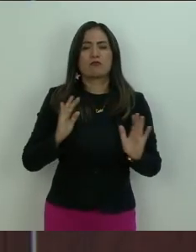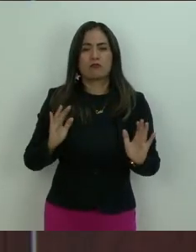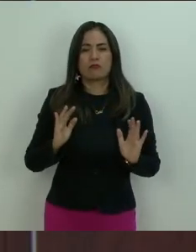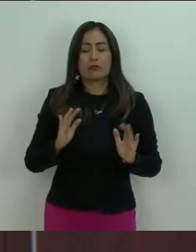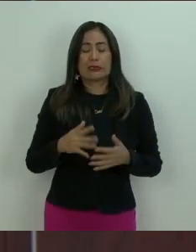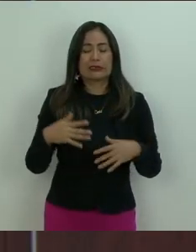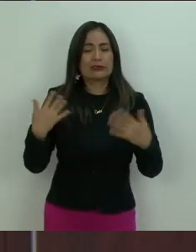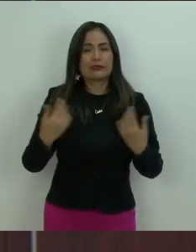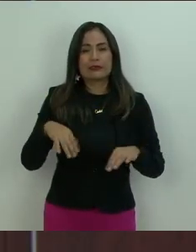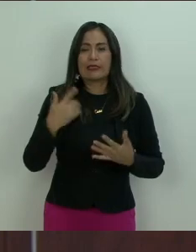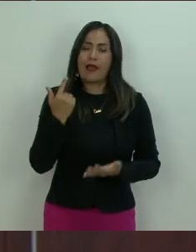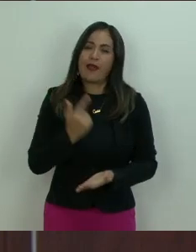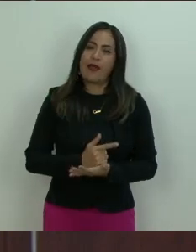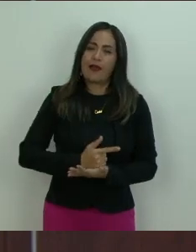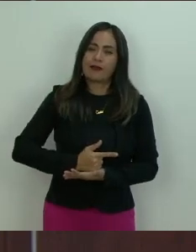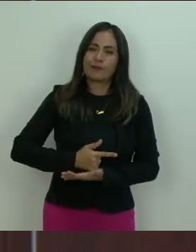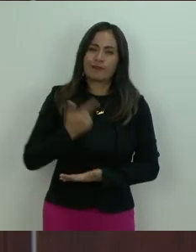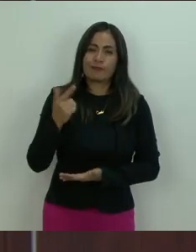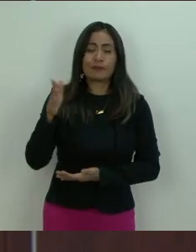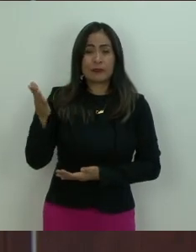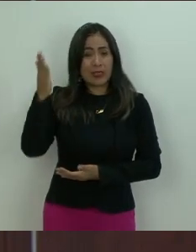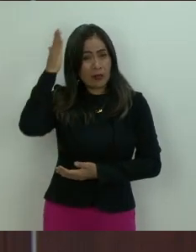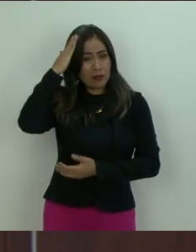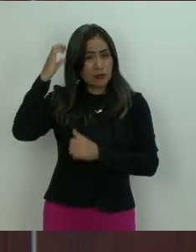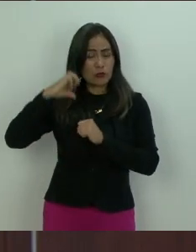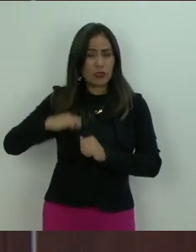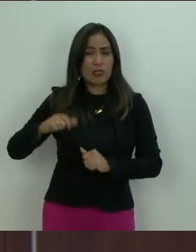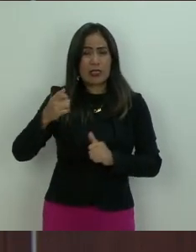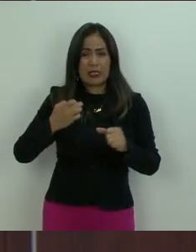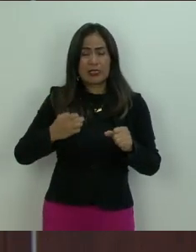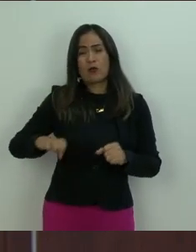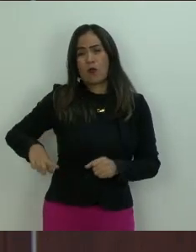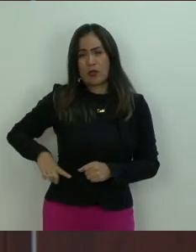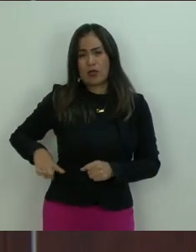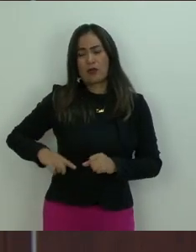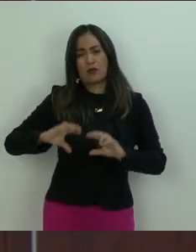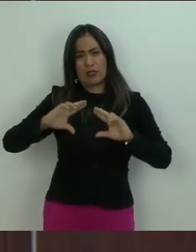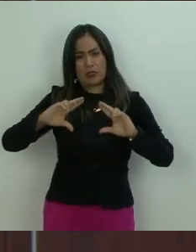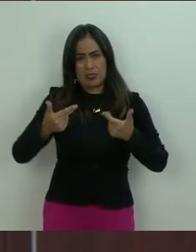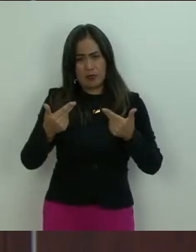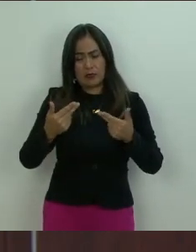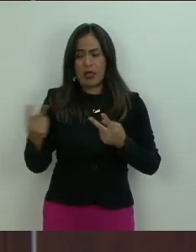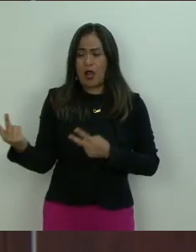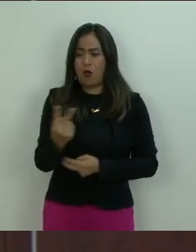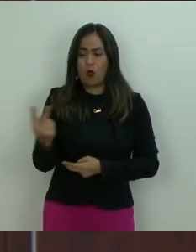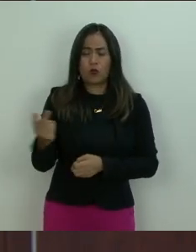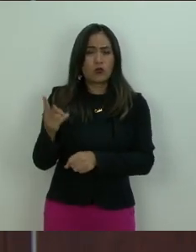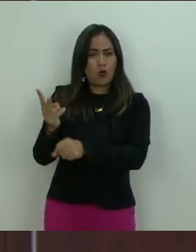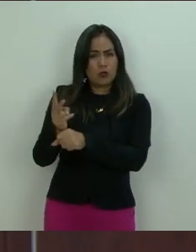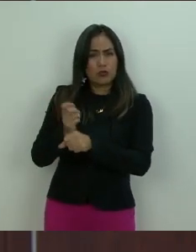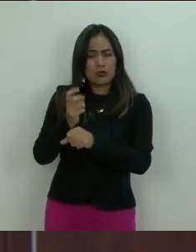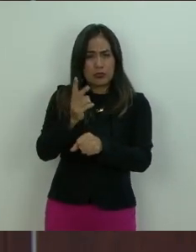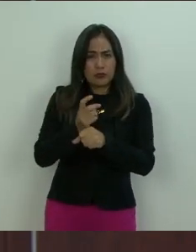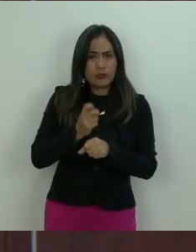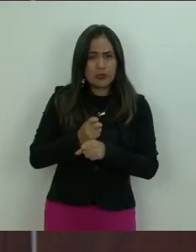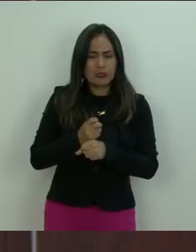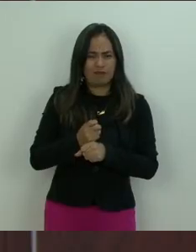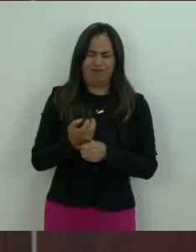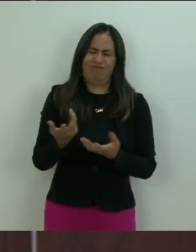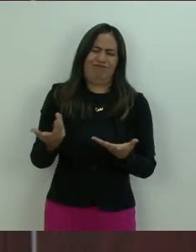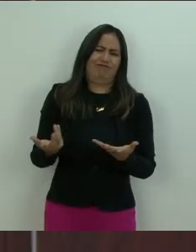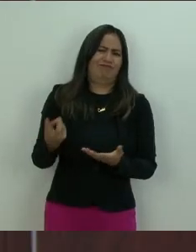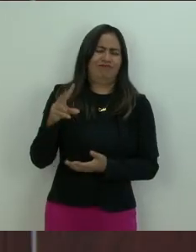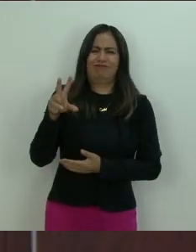grave de todo es que autoridades de Chiapas invitan a las reuniones a los dos, cuando no tendría por qué